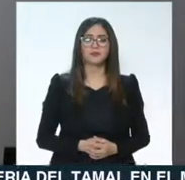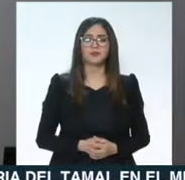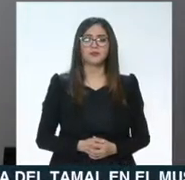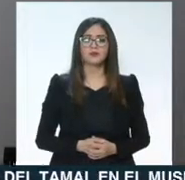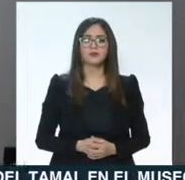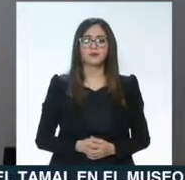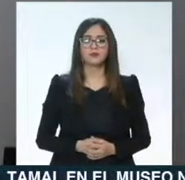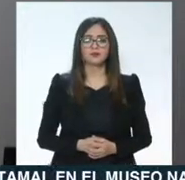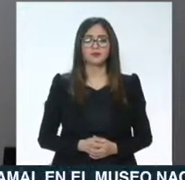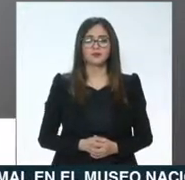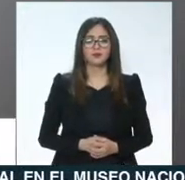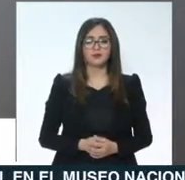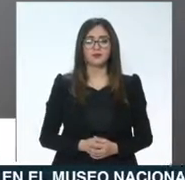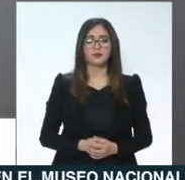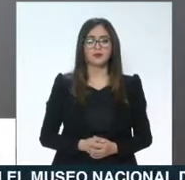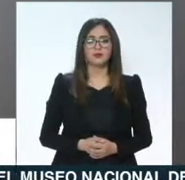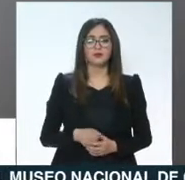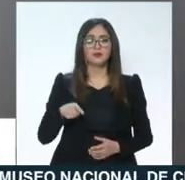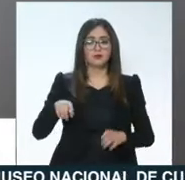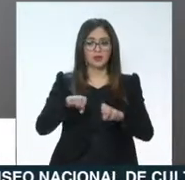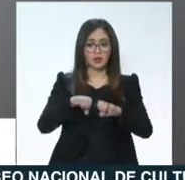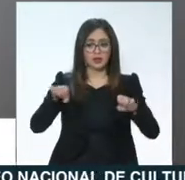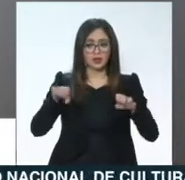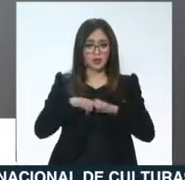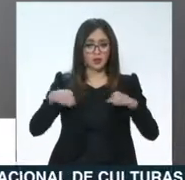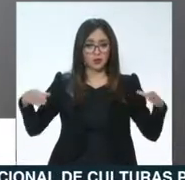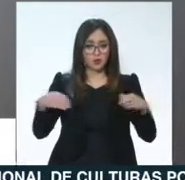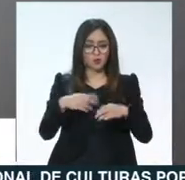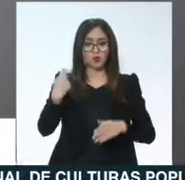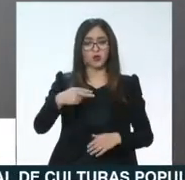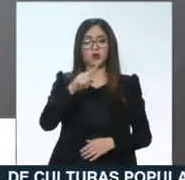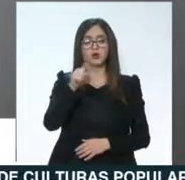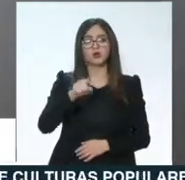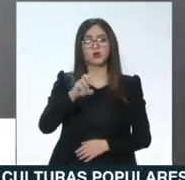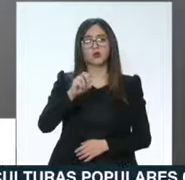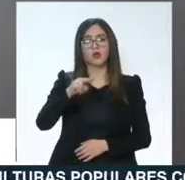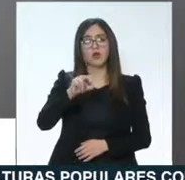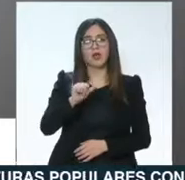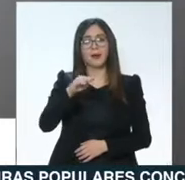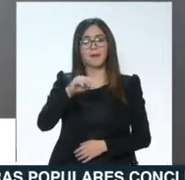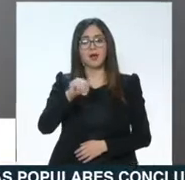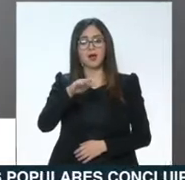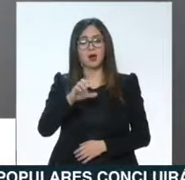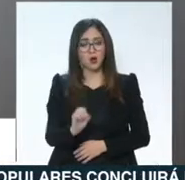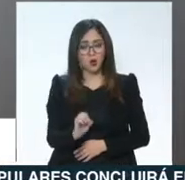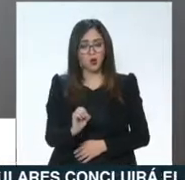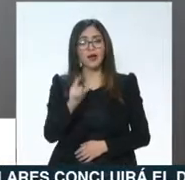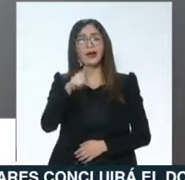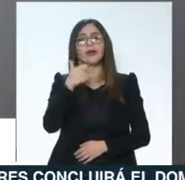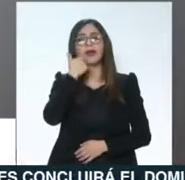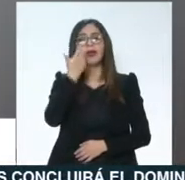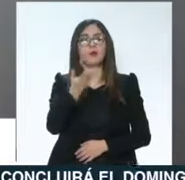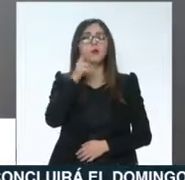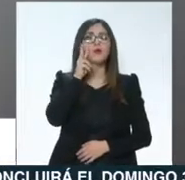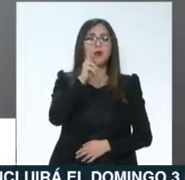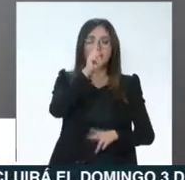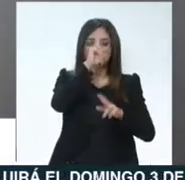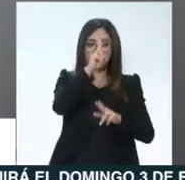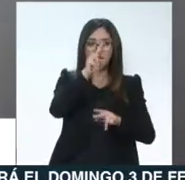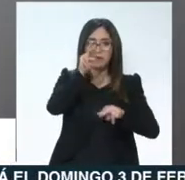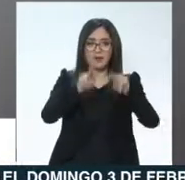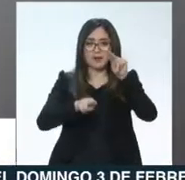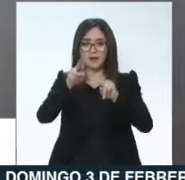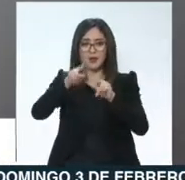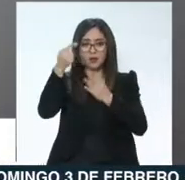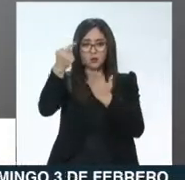Estamos haciendo desde Sonamaco como equipo es justamente mantener los estándares y los